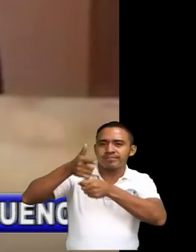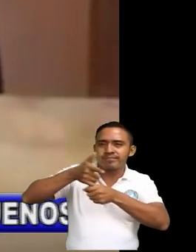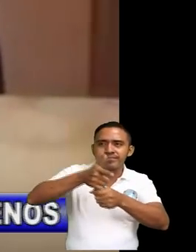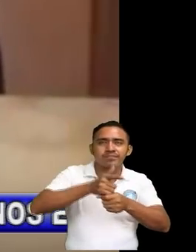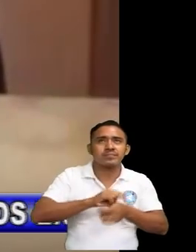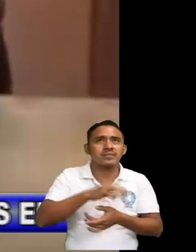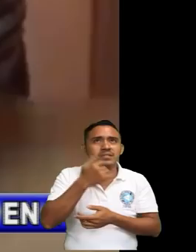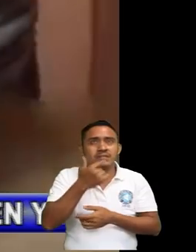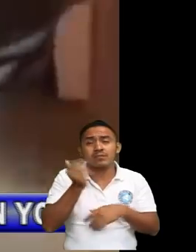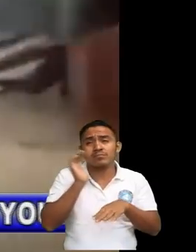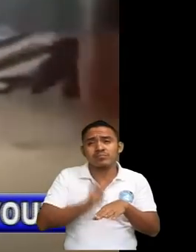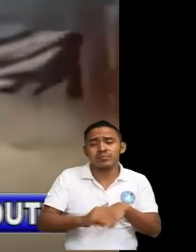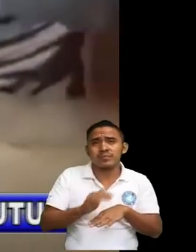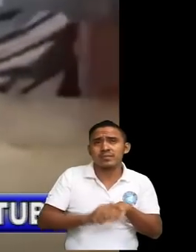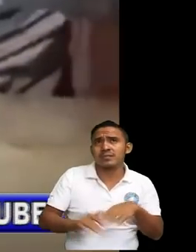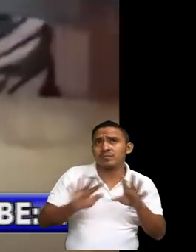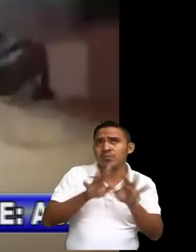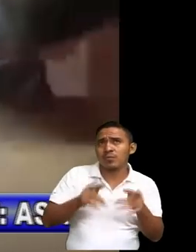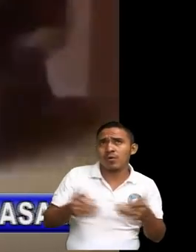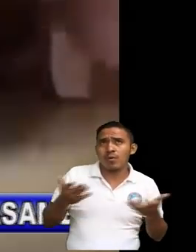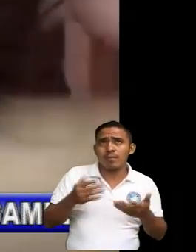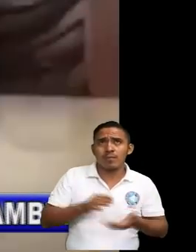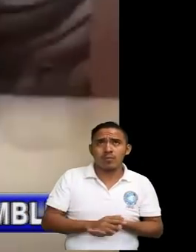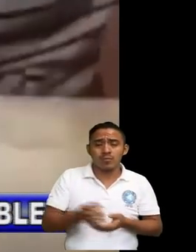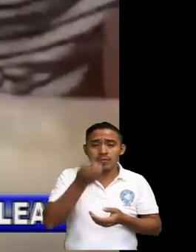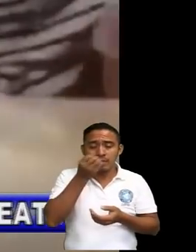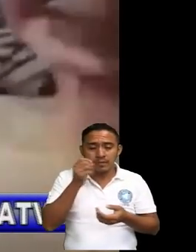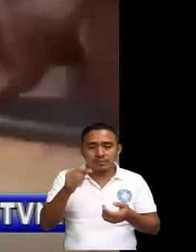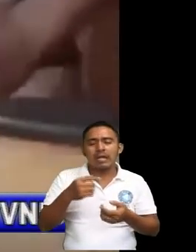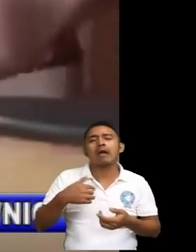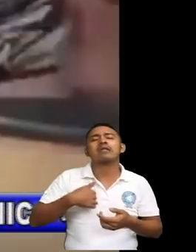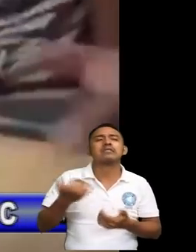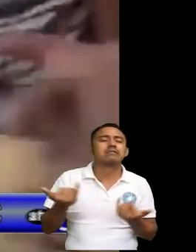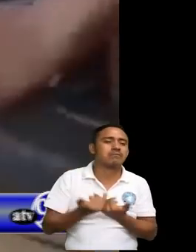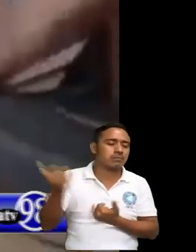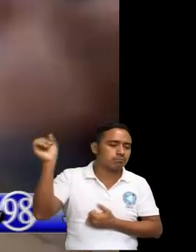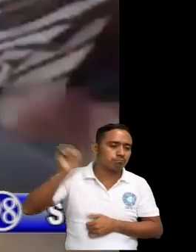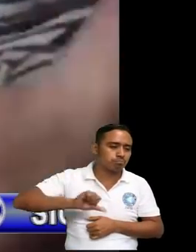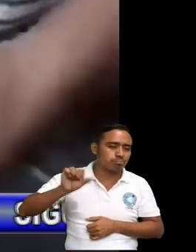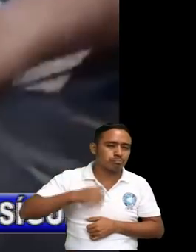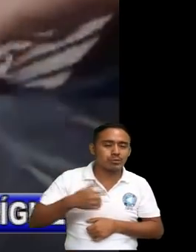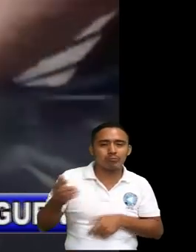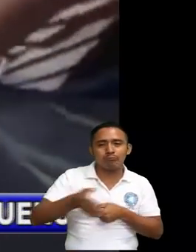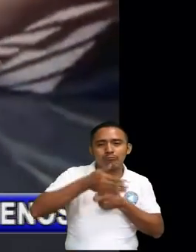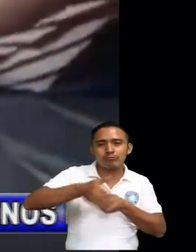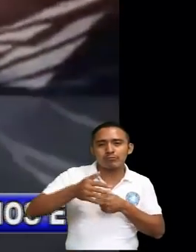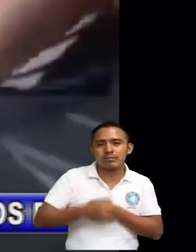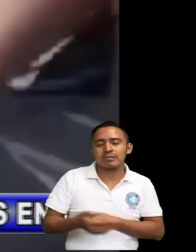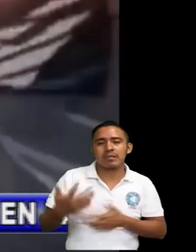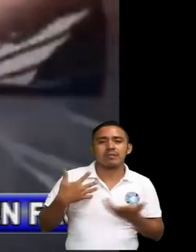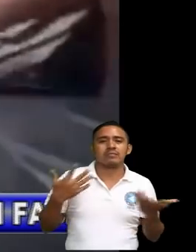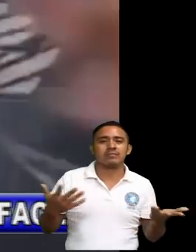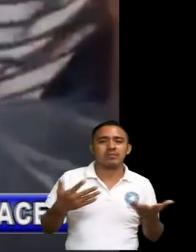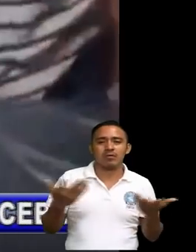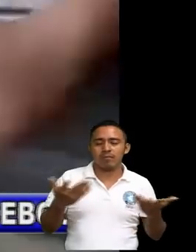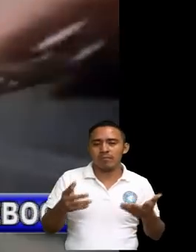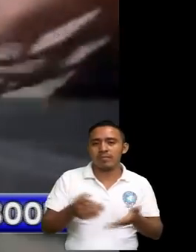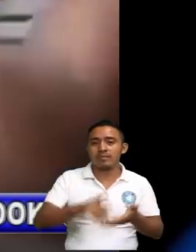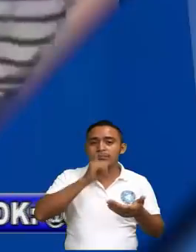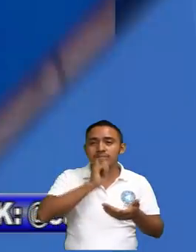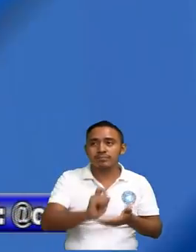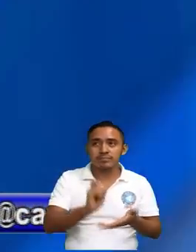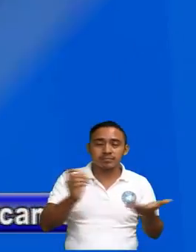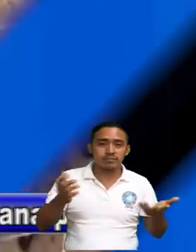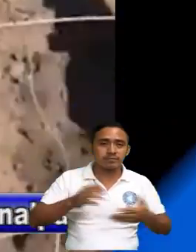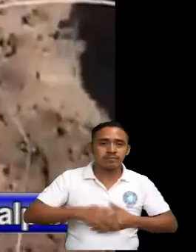Algunos se compadecieron de la mujer y otros aseguran ser igual de terribles cuando intentan cocinar algo, especialmente un postre que les gusta